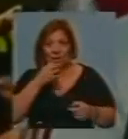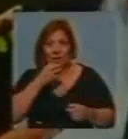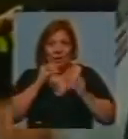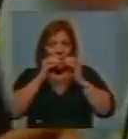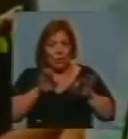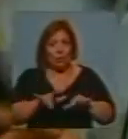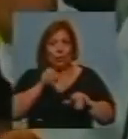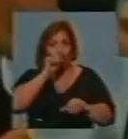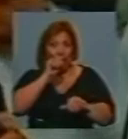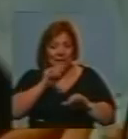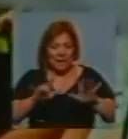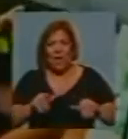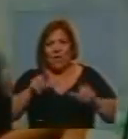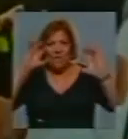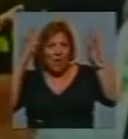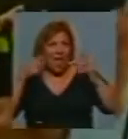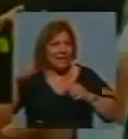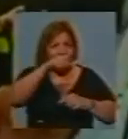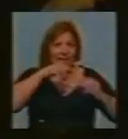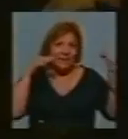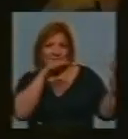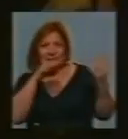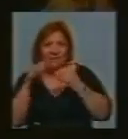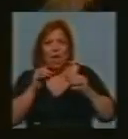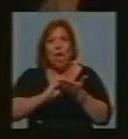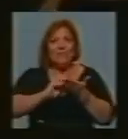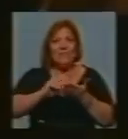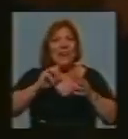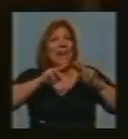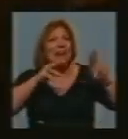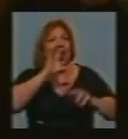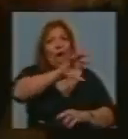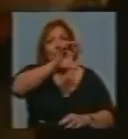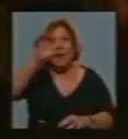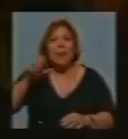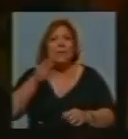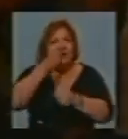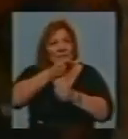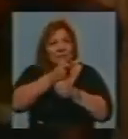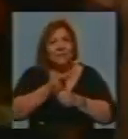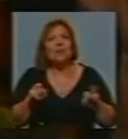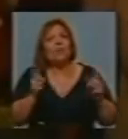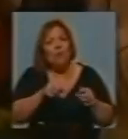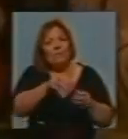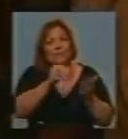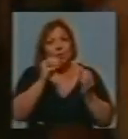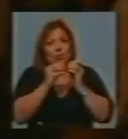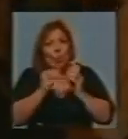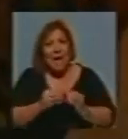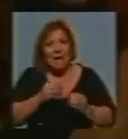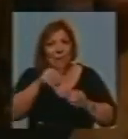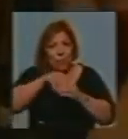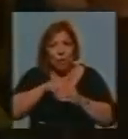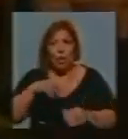cuenta de Twitter los hechos violentos durante las movilizaciones a las oficinas regionales electorales para exigir que se recuenten los votos y reiteró que